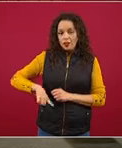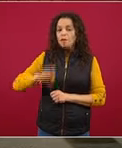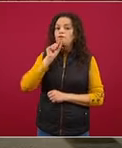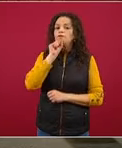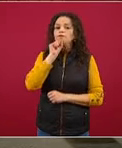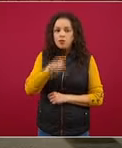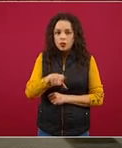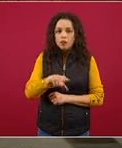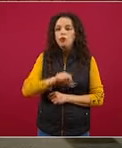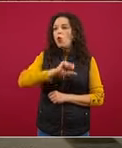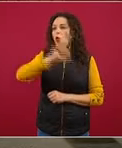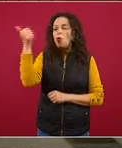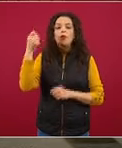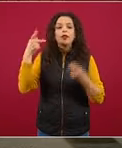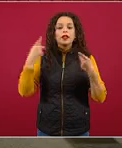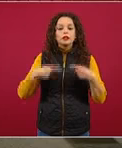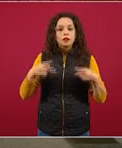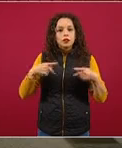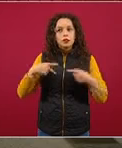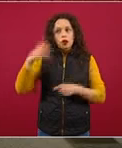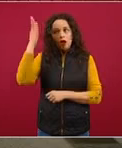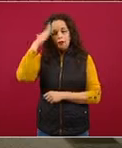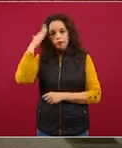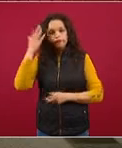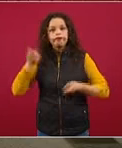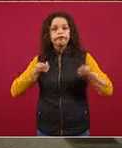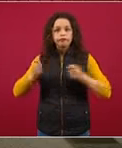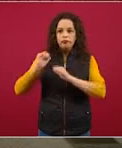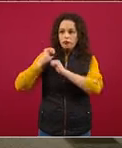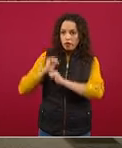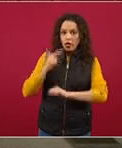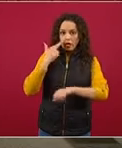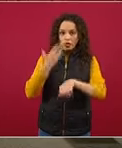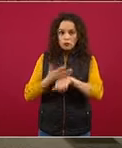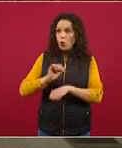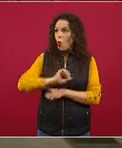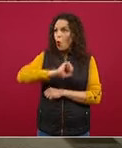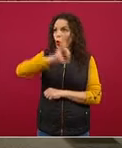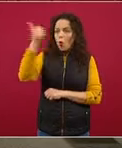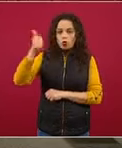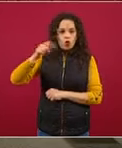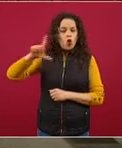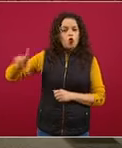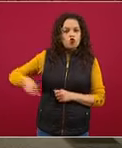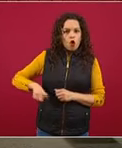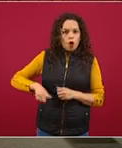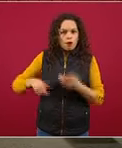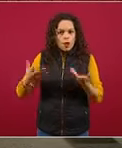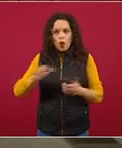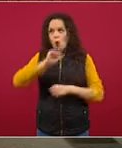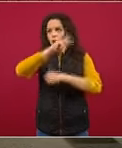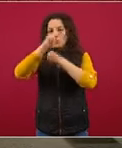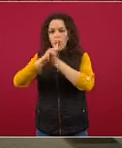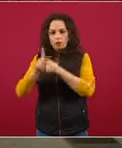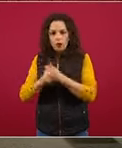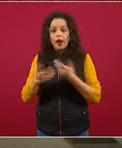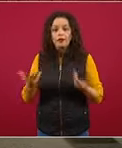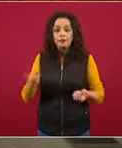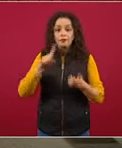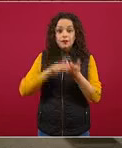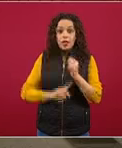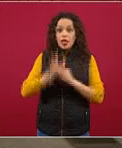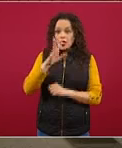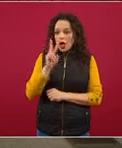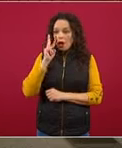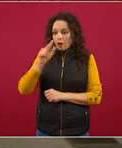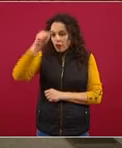personas titulares de otros gobiernos, es que las actividades, dado que se están acercando al nivel máximo